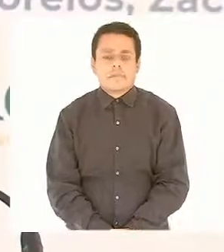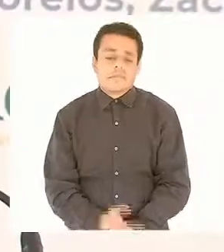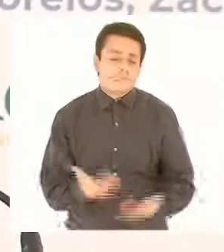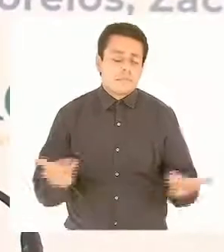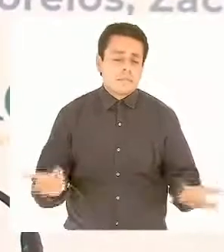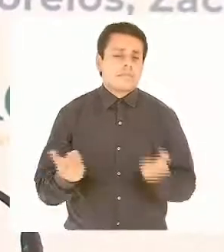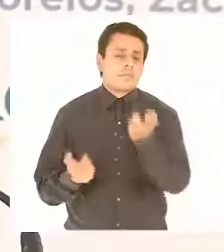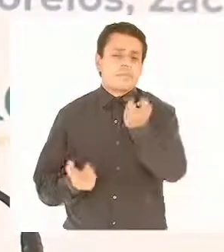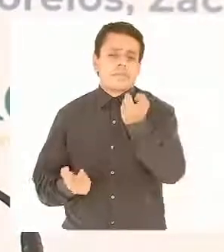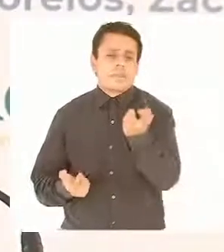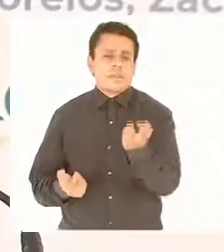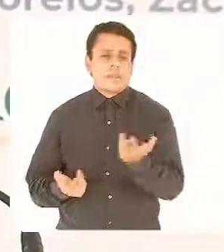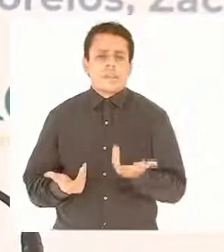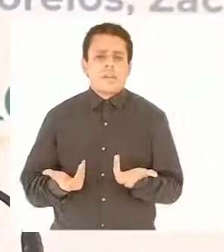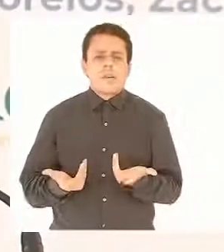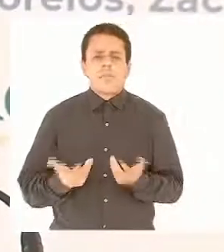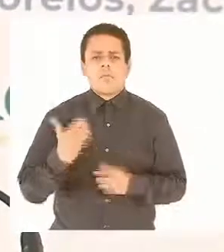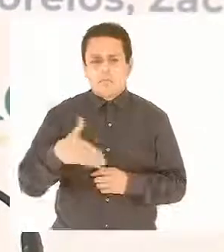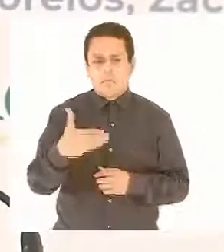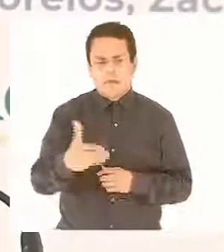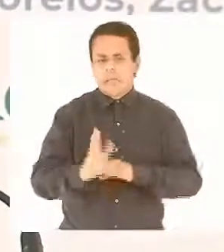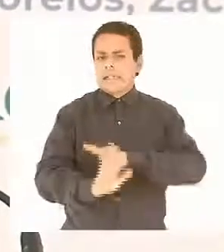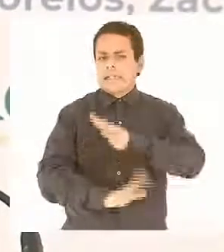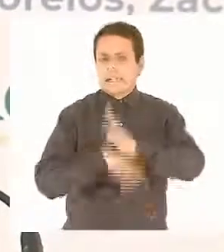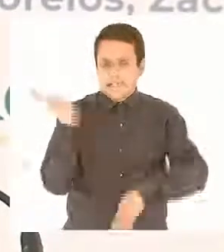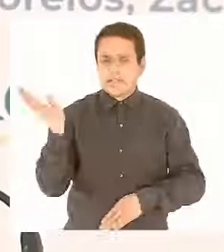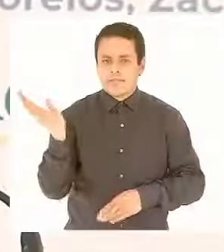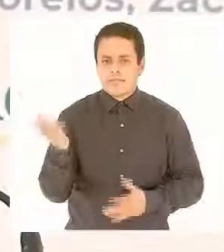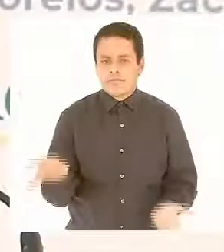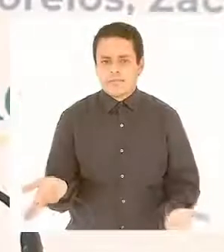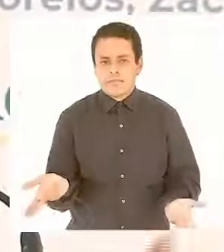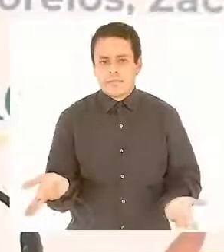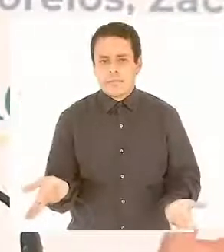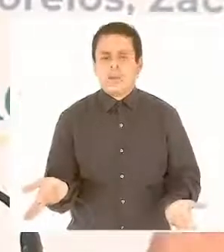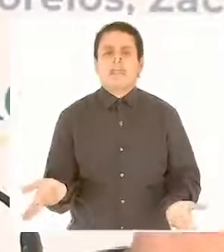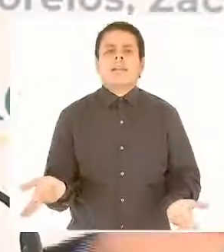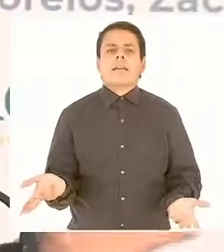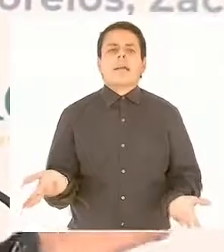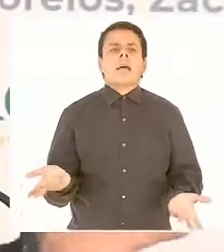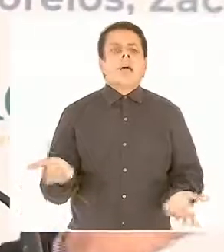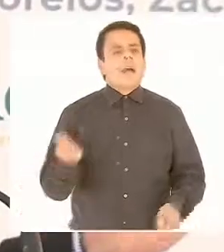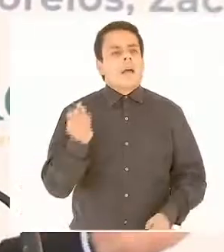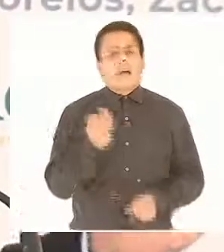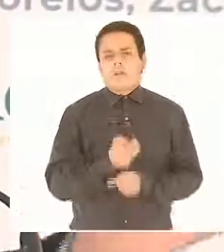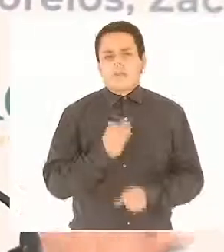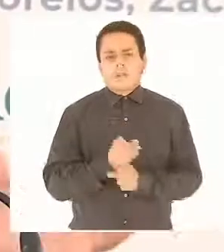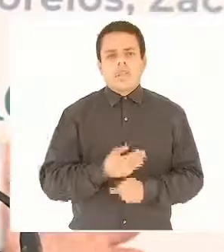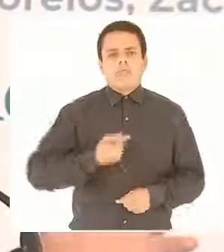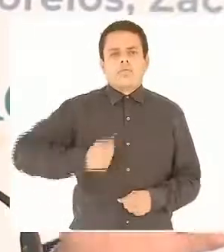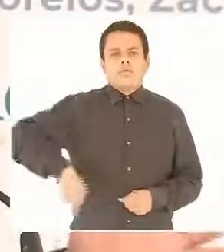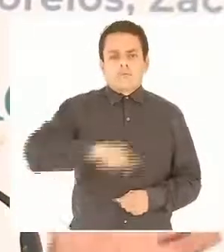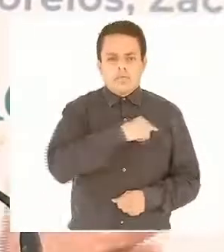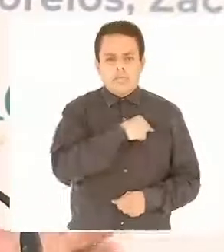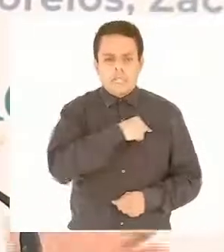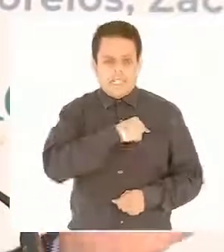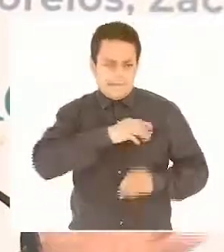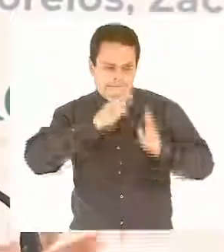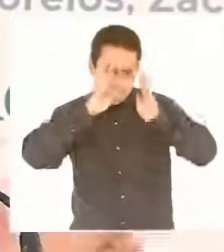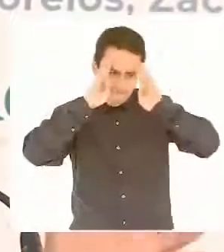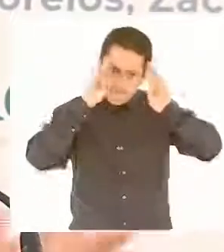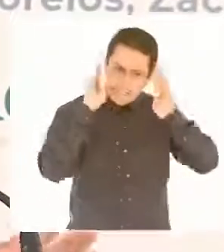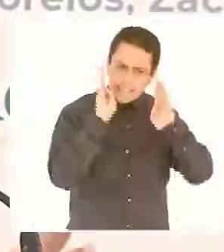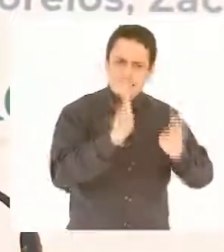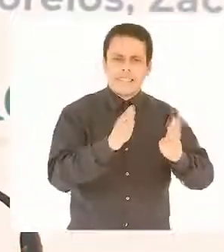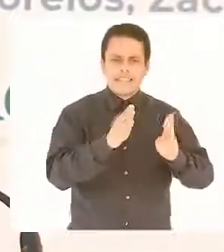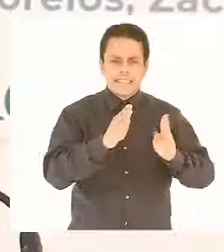Y eso está dando resultados. El que estemos enfocando toda